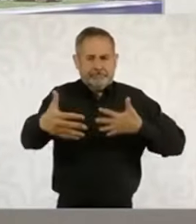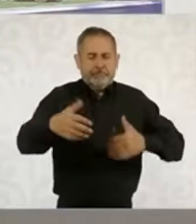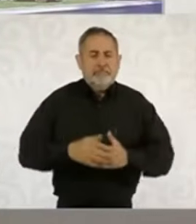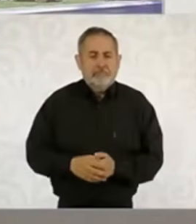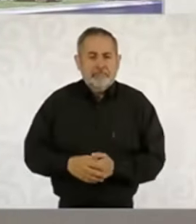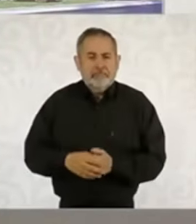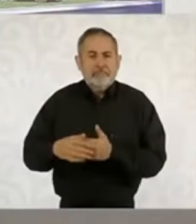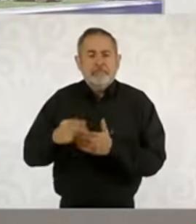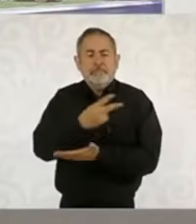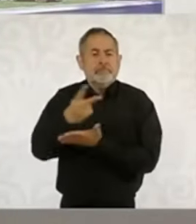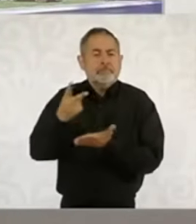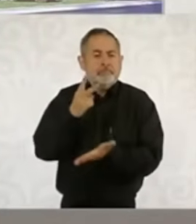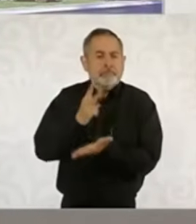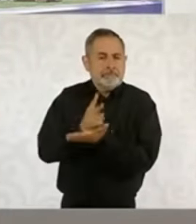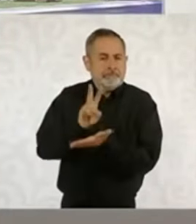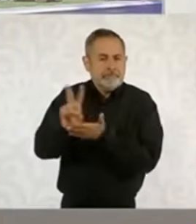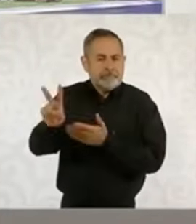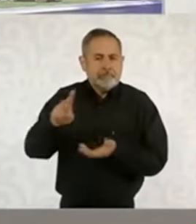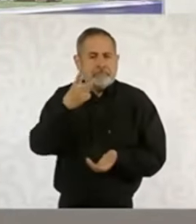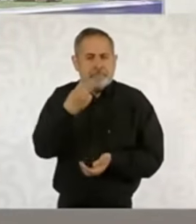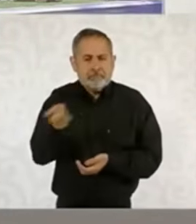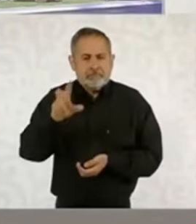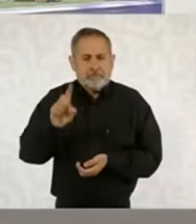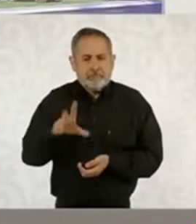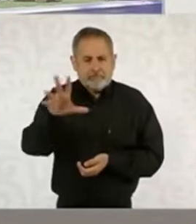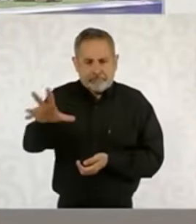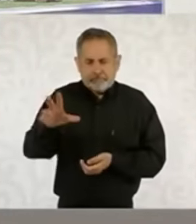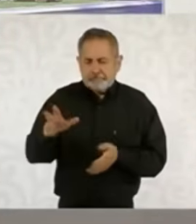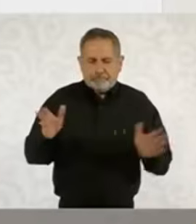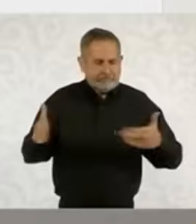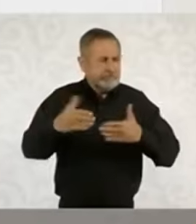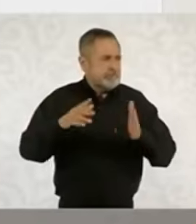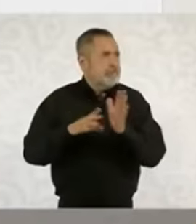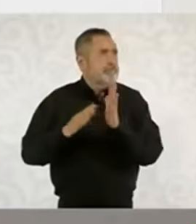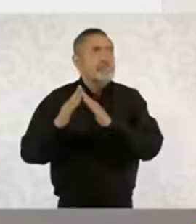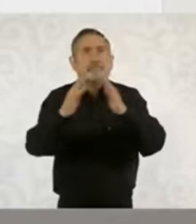Ciudad Victoria, 935 viviendas. El que sigue.